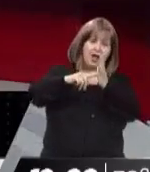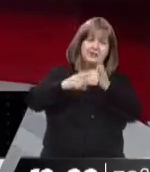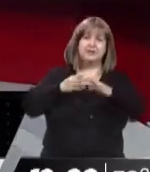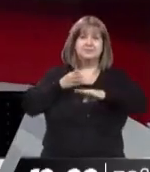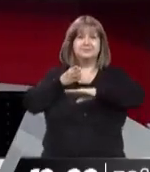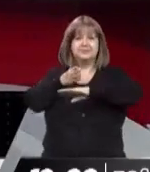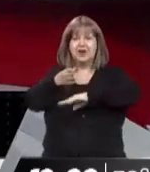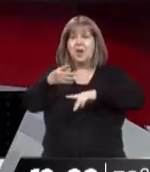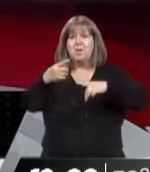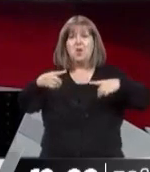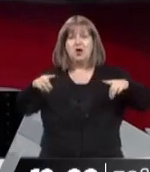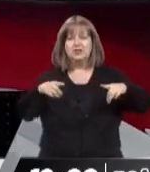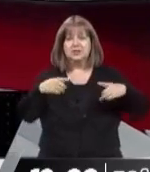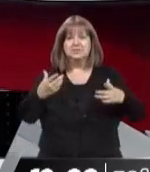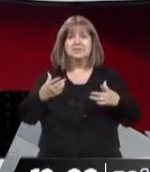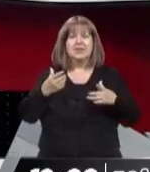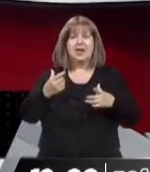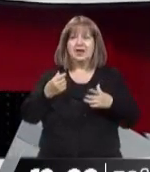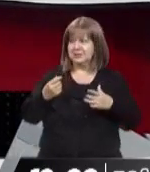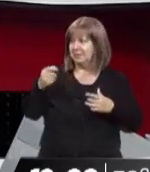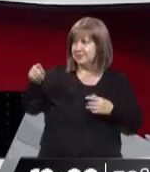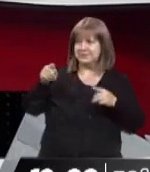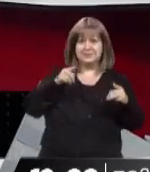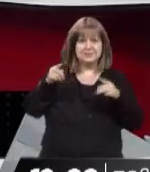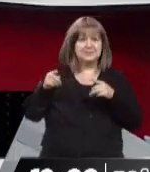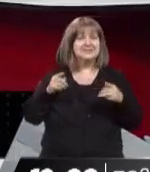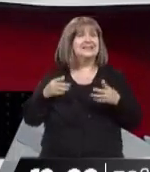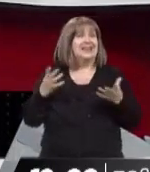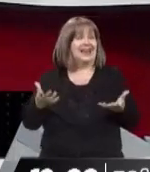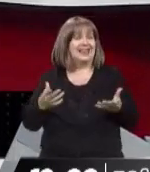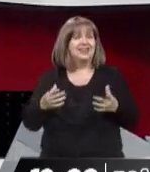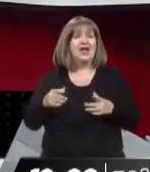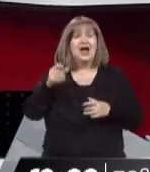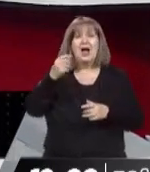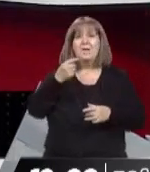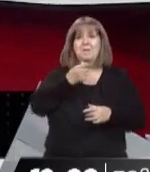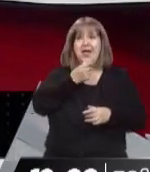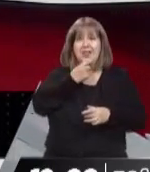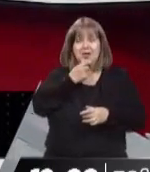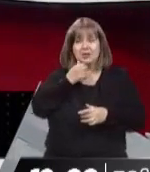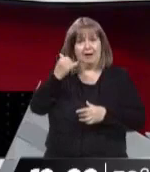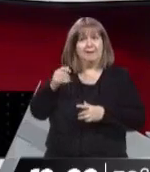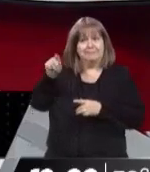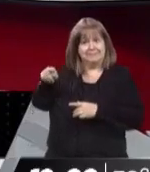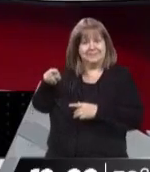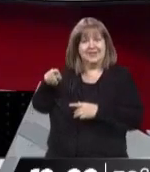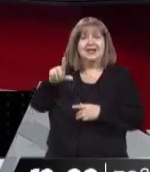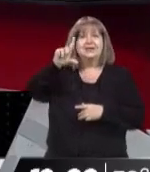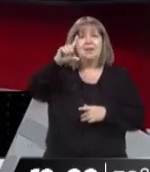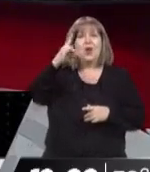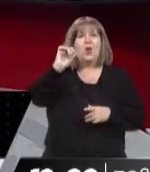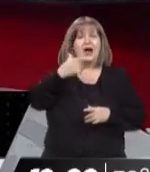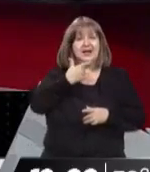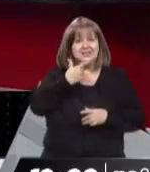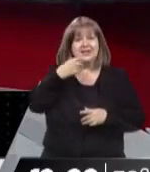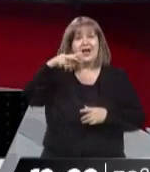de artículos musicales y se puso a zapar con la gente que estaba ahí. Claro. Había un mendocino entre ellos. Bueno, él es Lucas Nieves y está